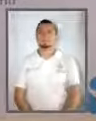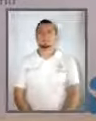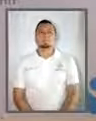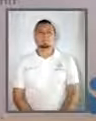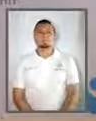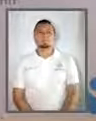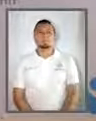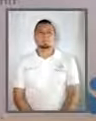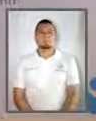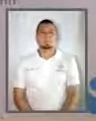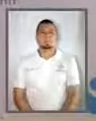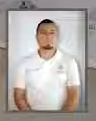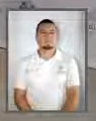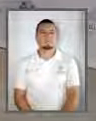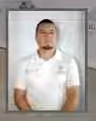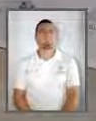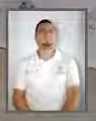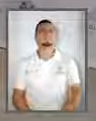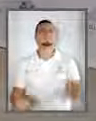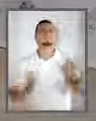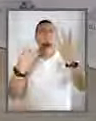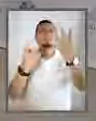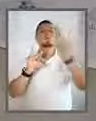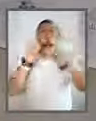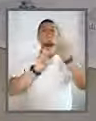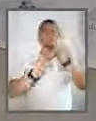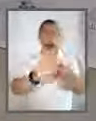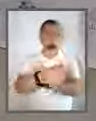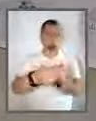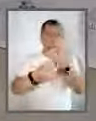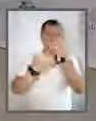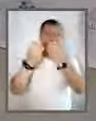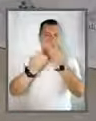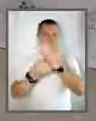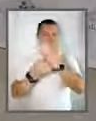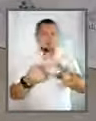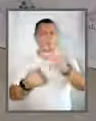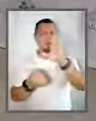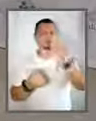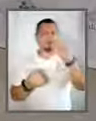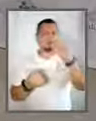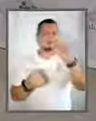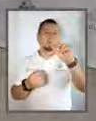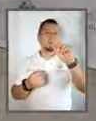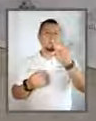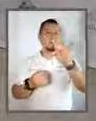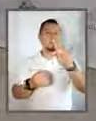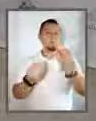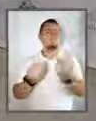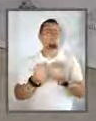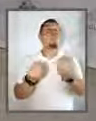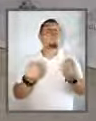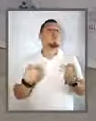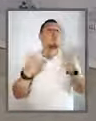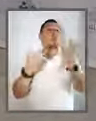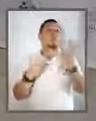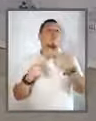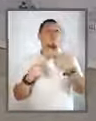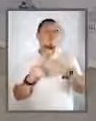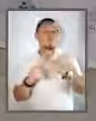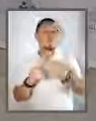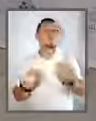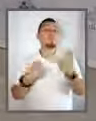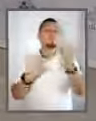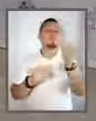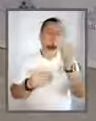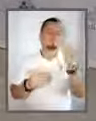El mismo José Carlos Toral pregunta, ¿cuántas pruebas se han realizado en el estado para detectar COVID-19? ¿Cuántas positivas, cuántas